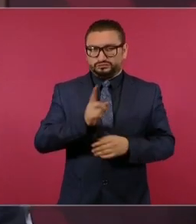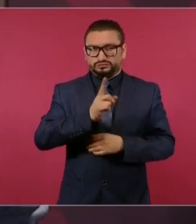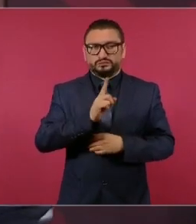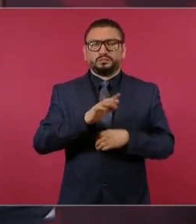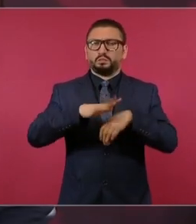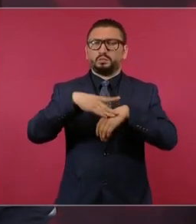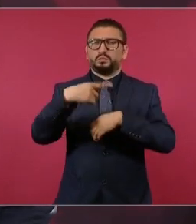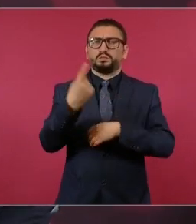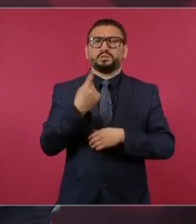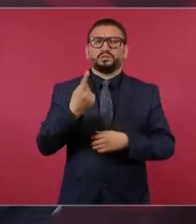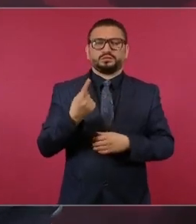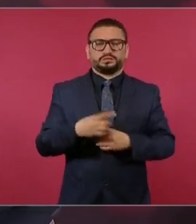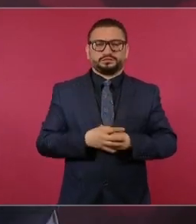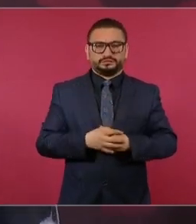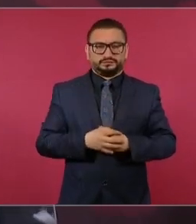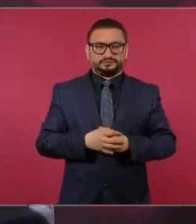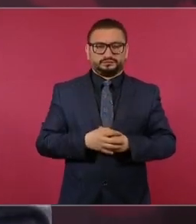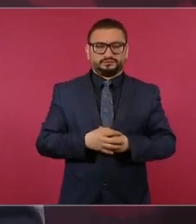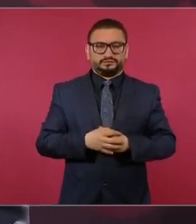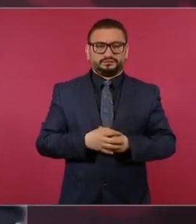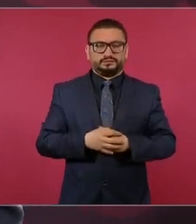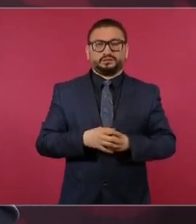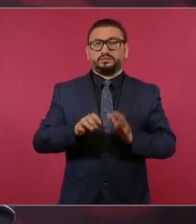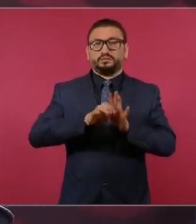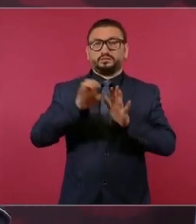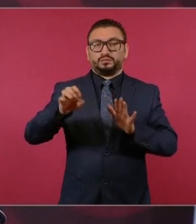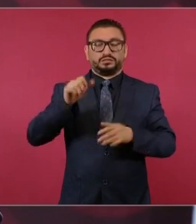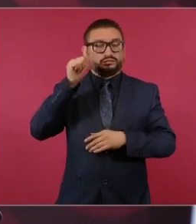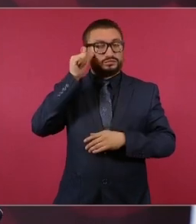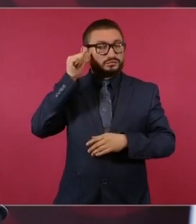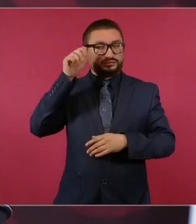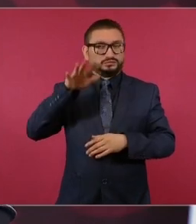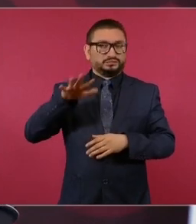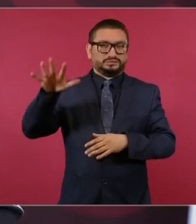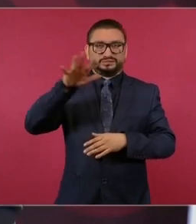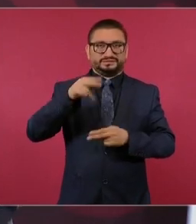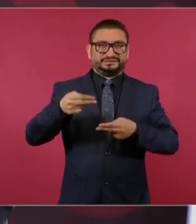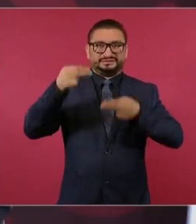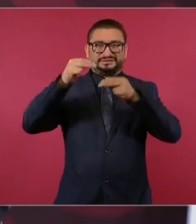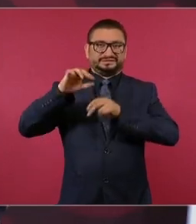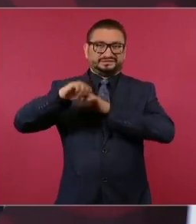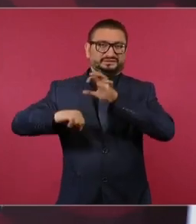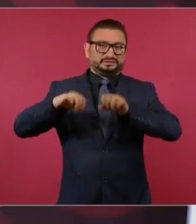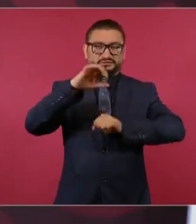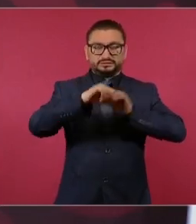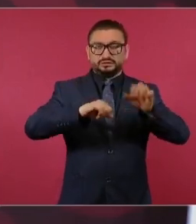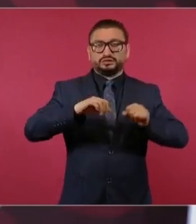porque si hay el predominio económico comercial